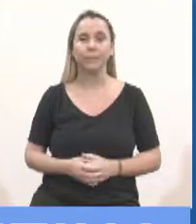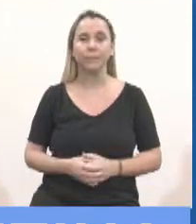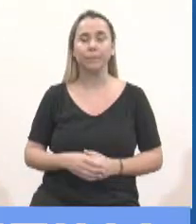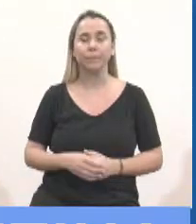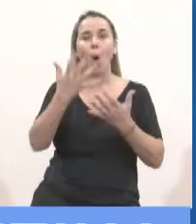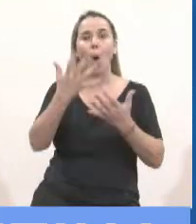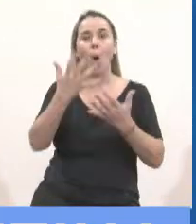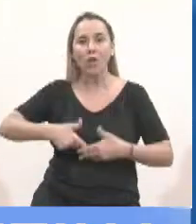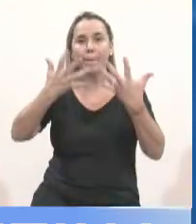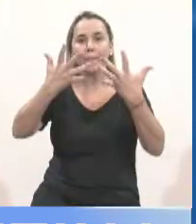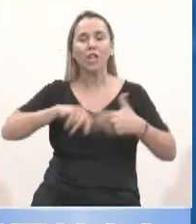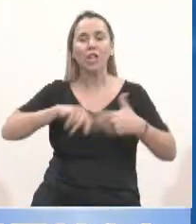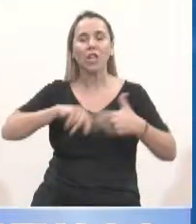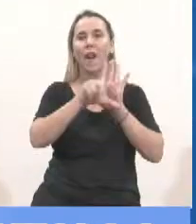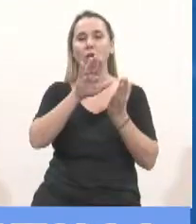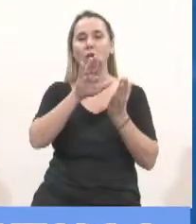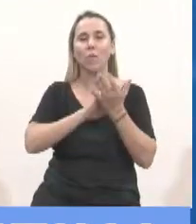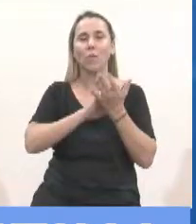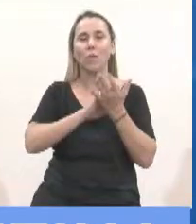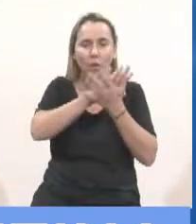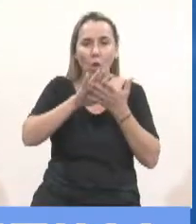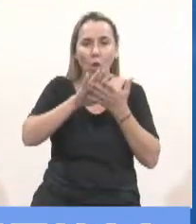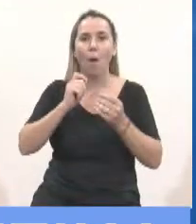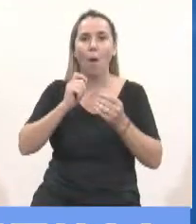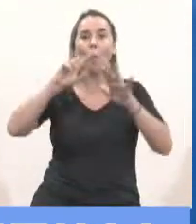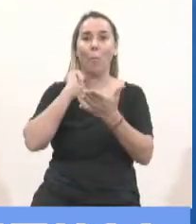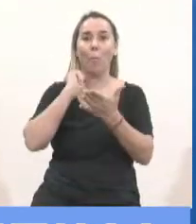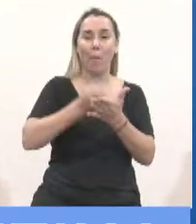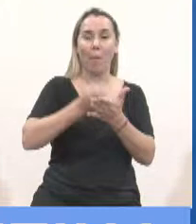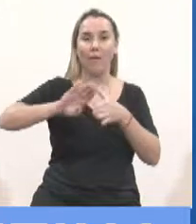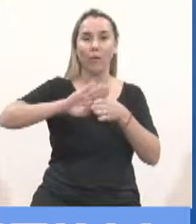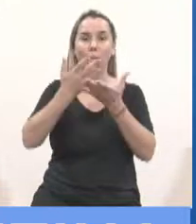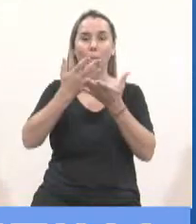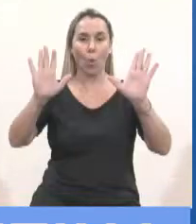El proyecto de ley sobre restauración de la sostenibilidad de la deuda pública.